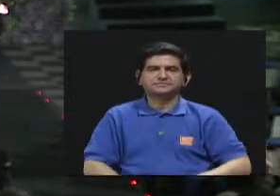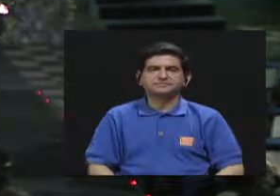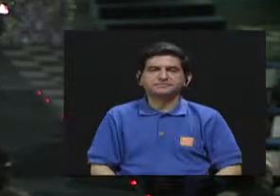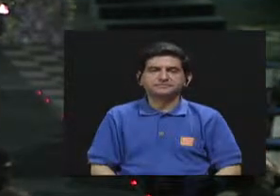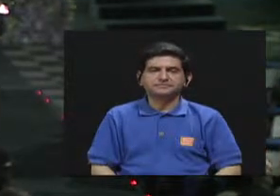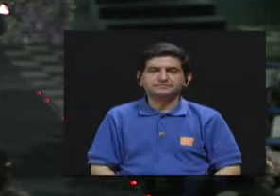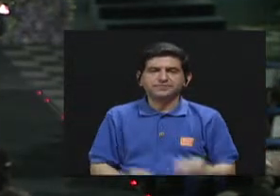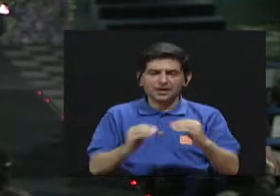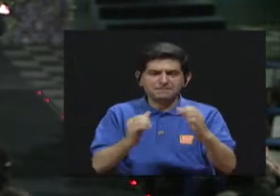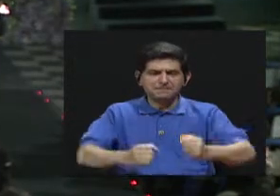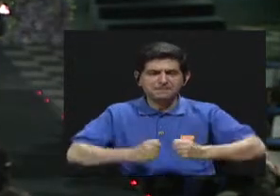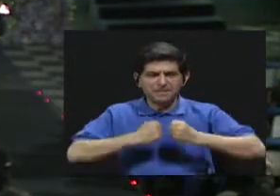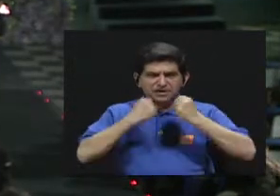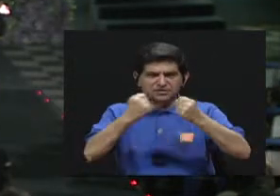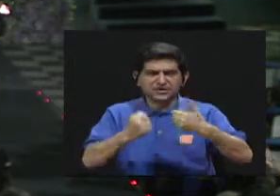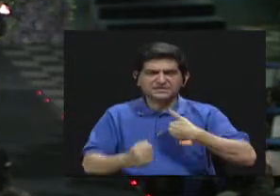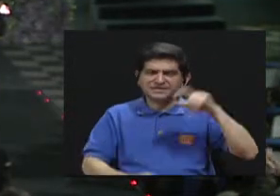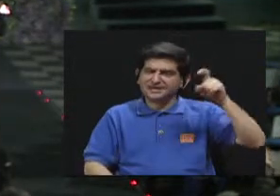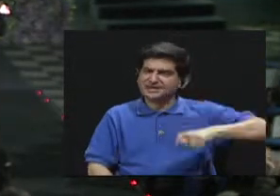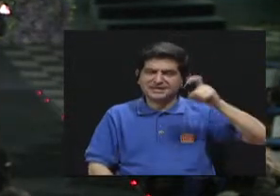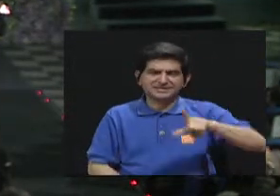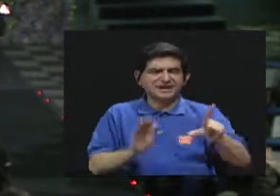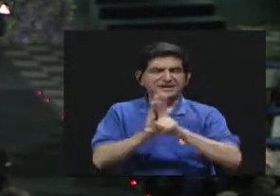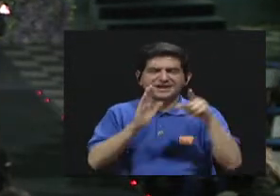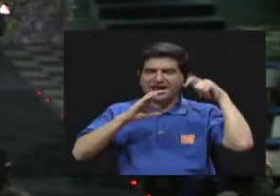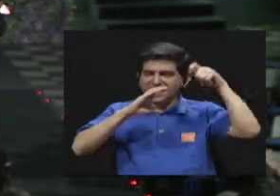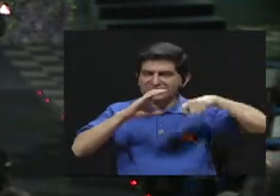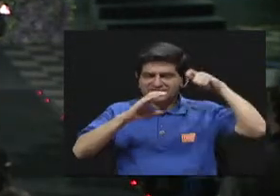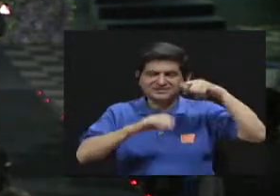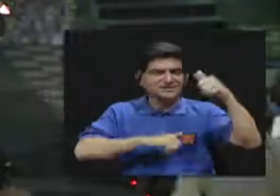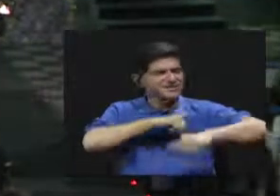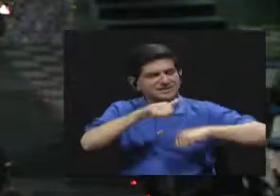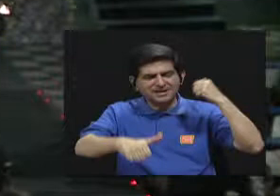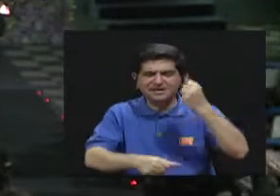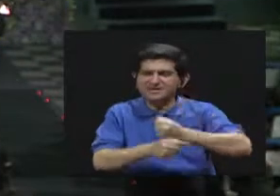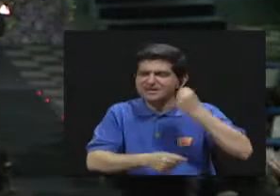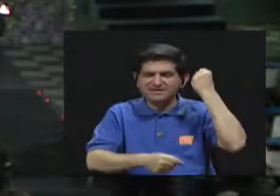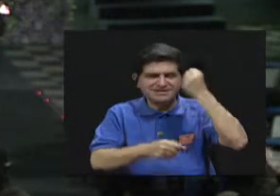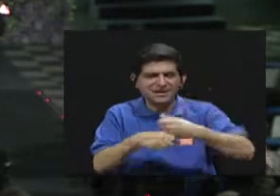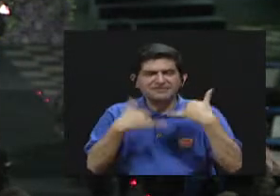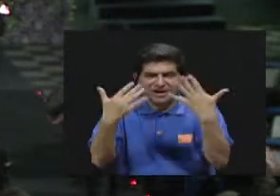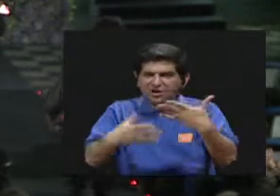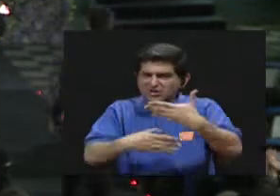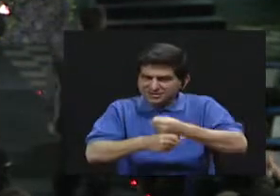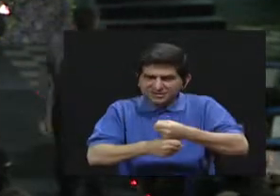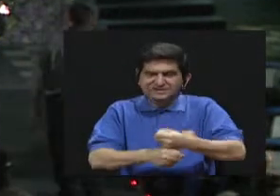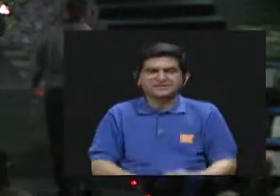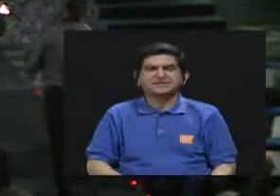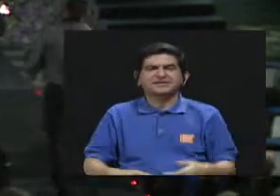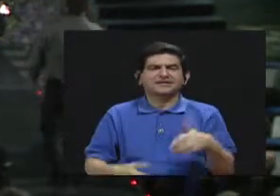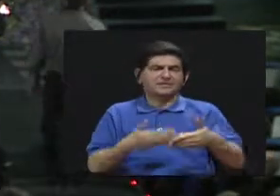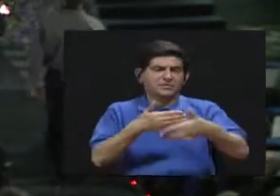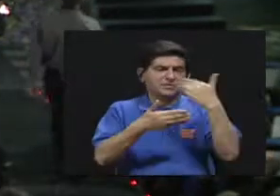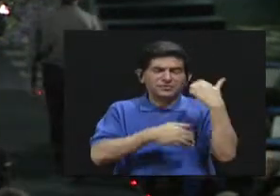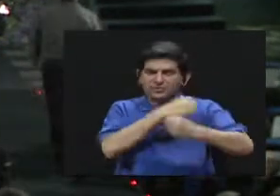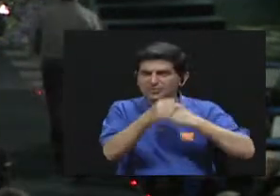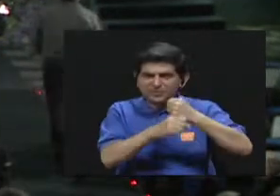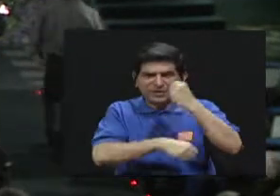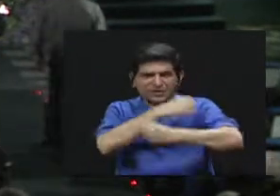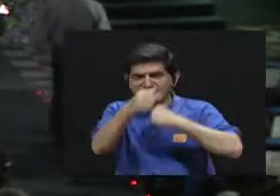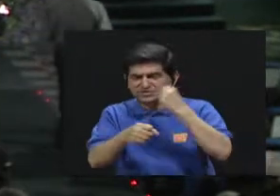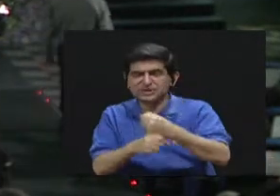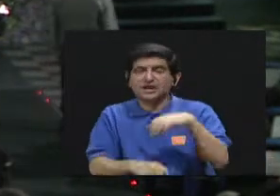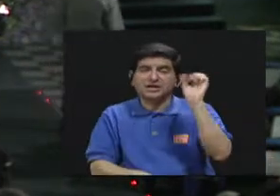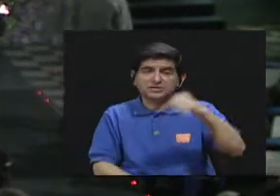fuerza la necesidad de una ley de cine y la lucha y el trabajo que se ha venido haciendo desde hace ya varios años. Sí, en